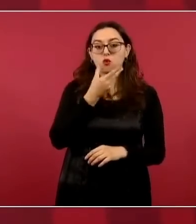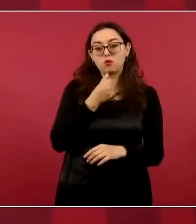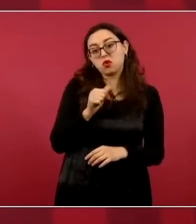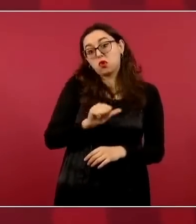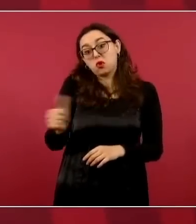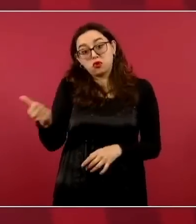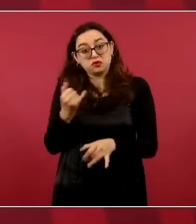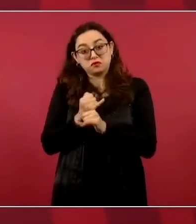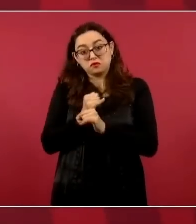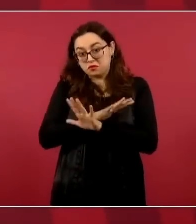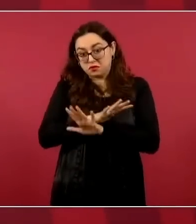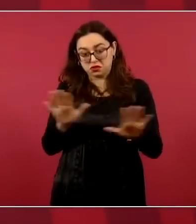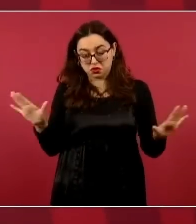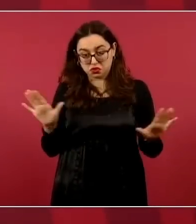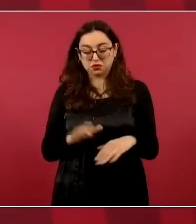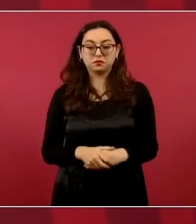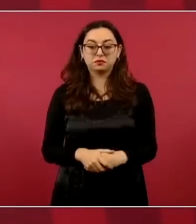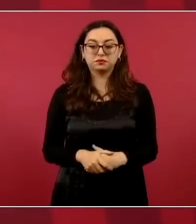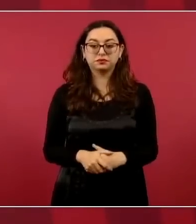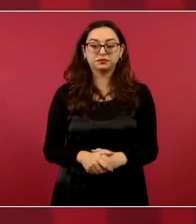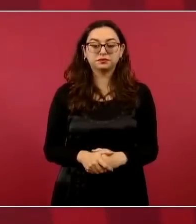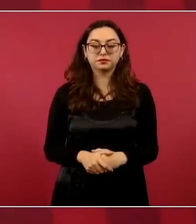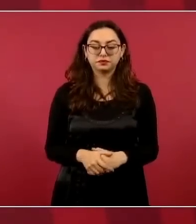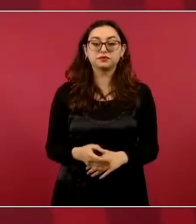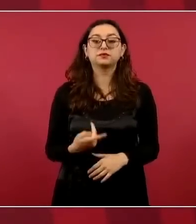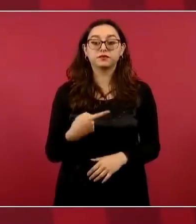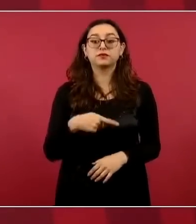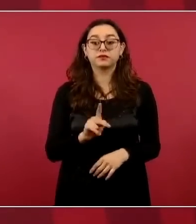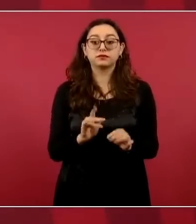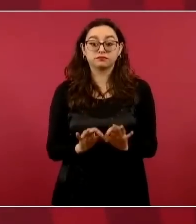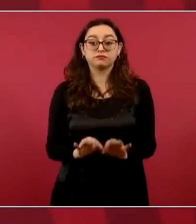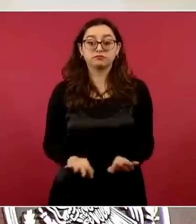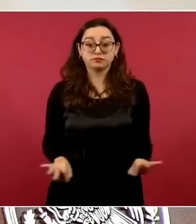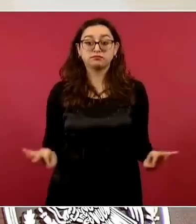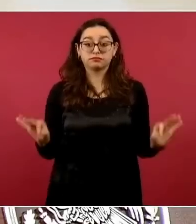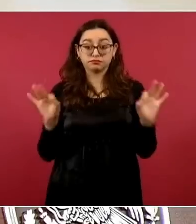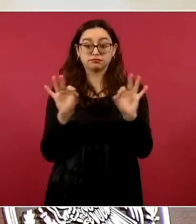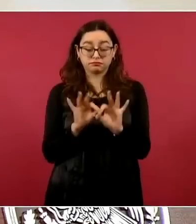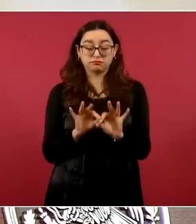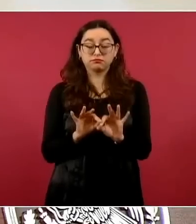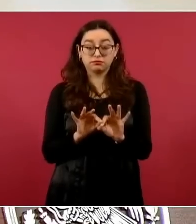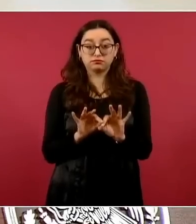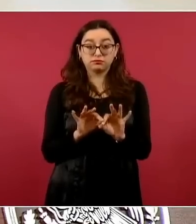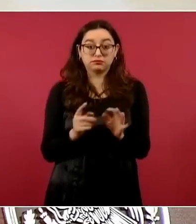datos. Otros datos, sí. Pero es importante, porque si no…